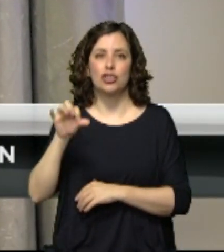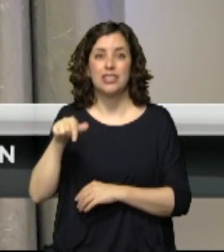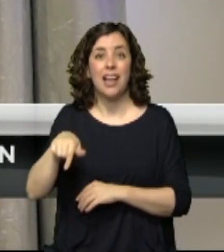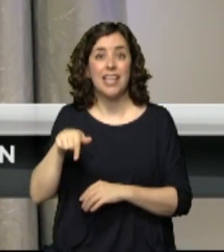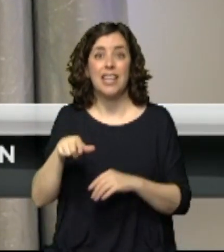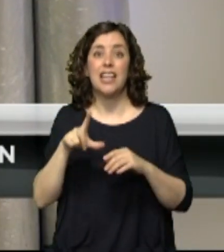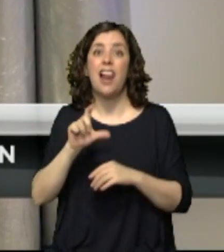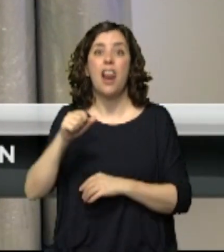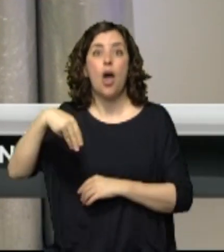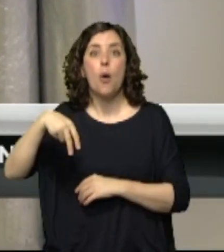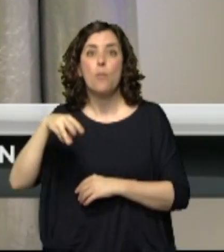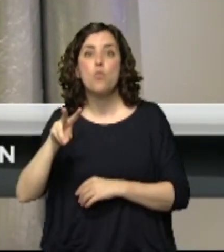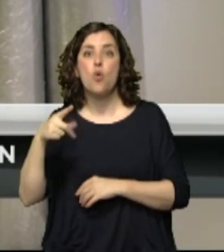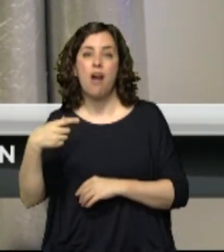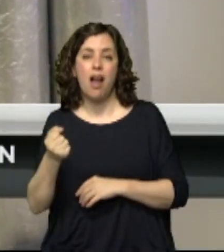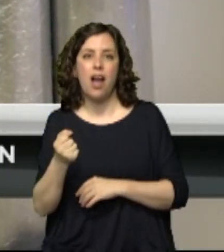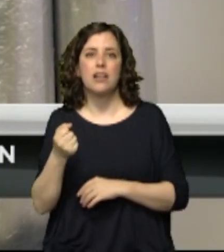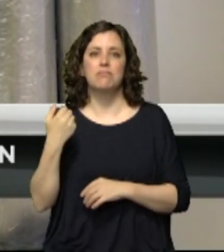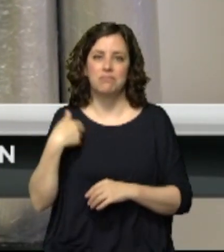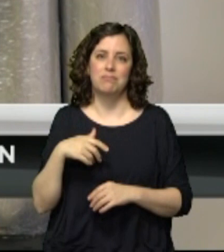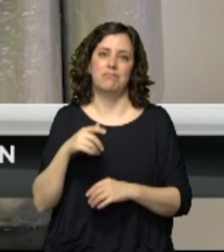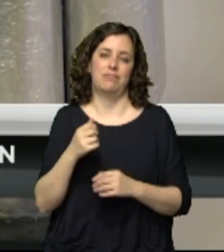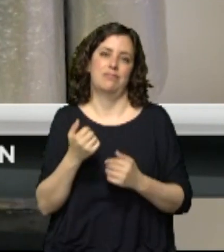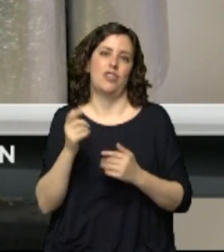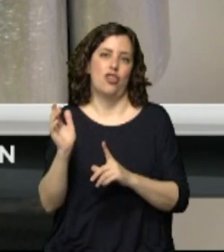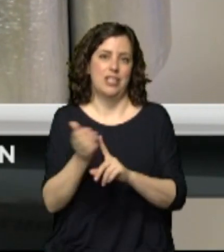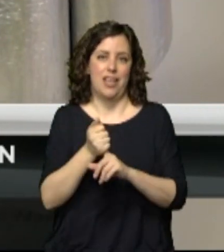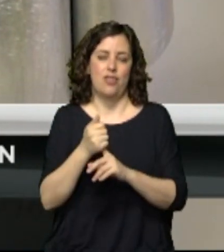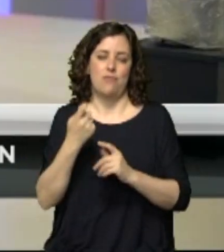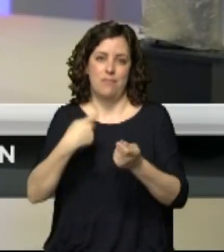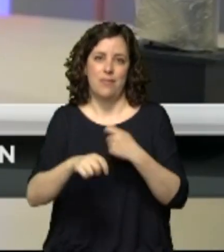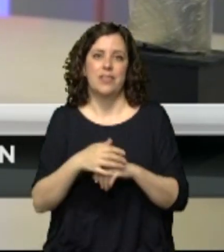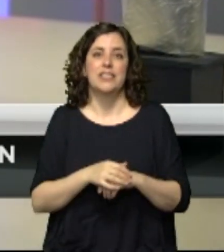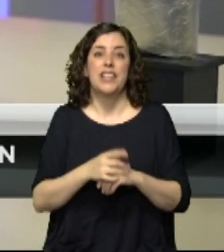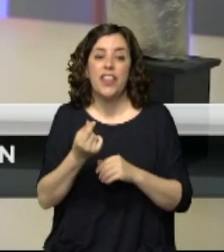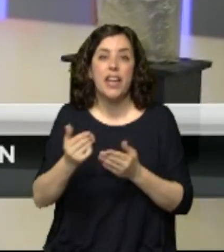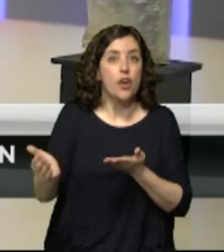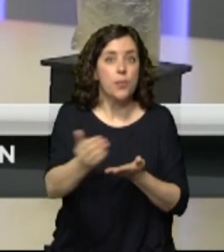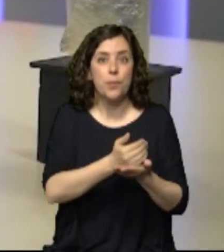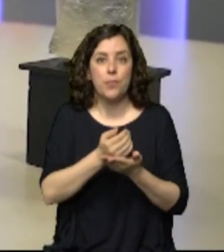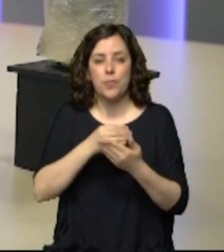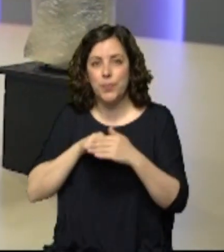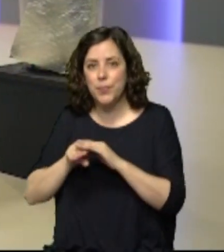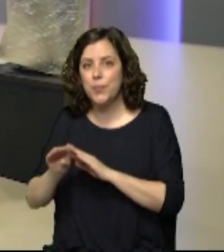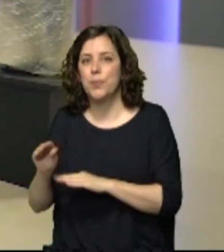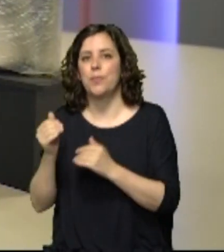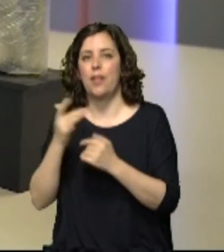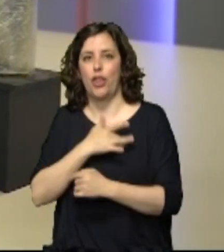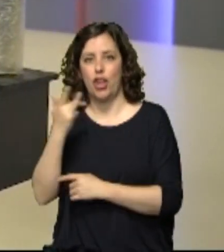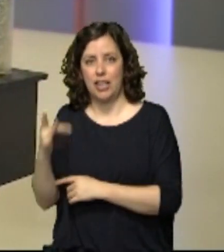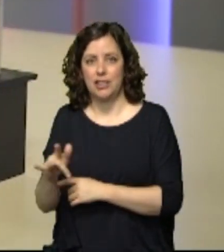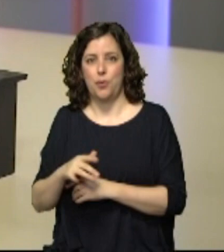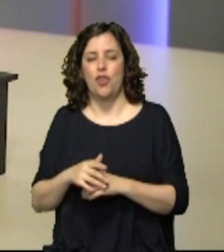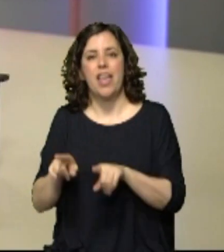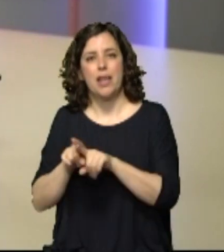300 euros, el precio de salida, será destinado íntegramente a las Hermanitas de los Pobres. Hoy termina el plazo para participar enviando un correo electrónico